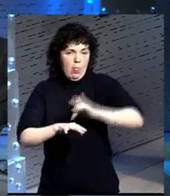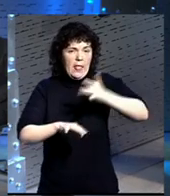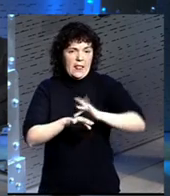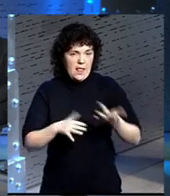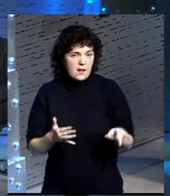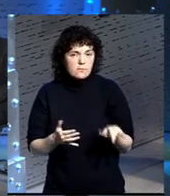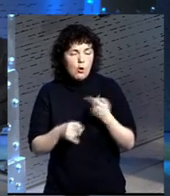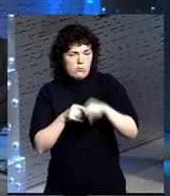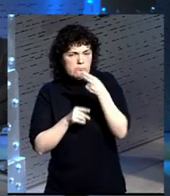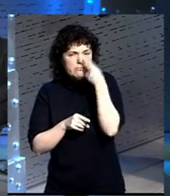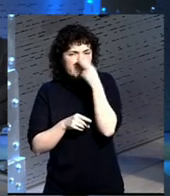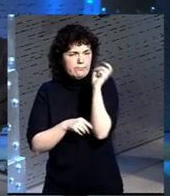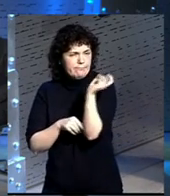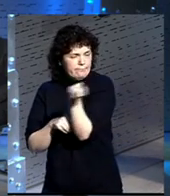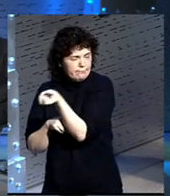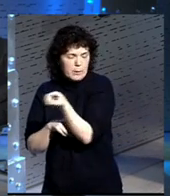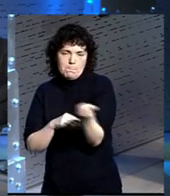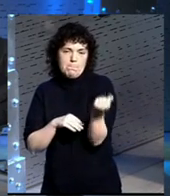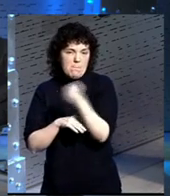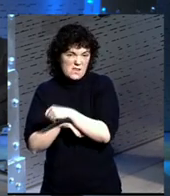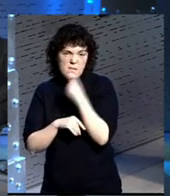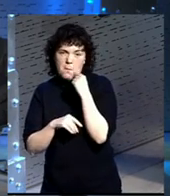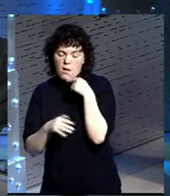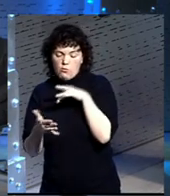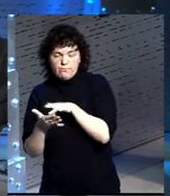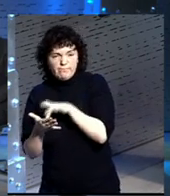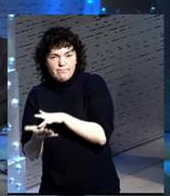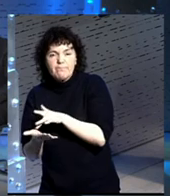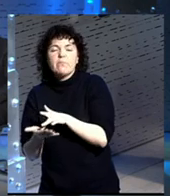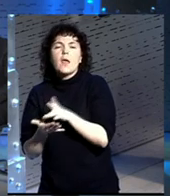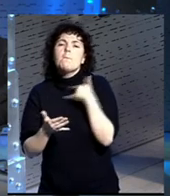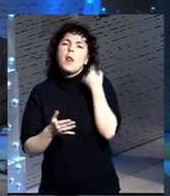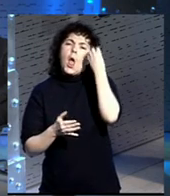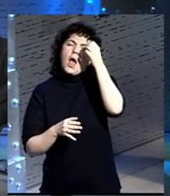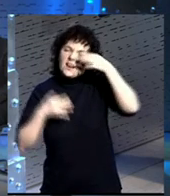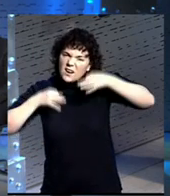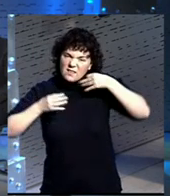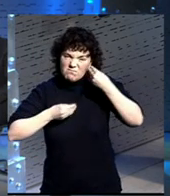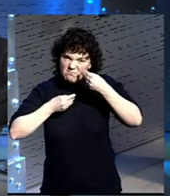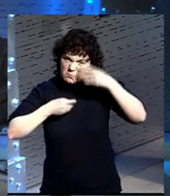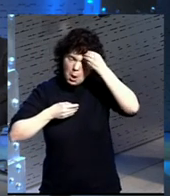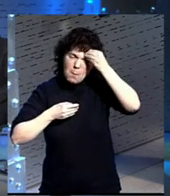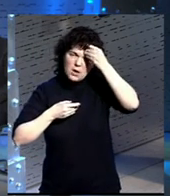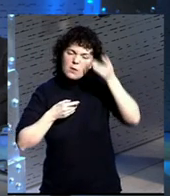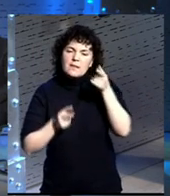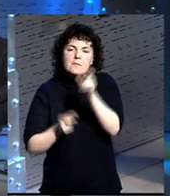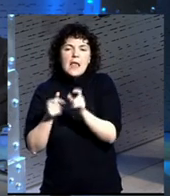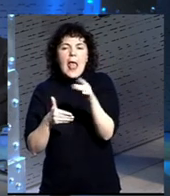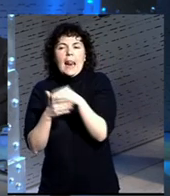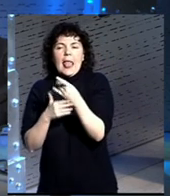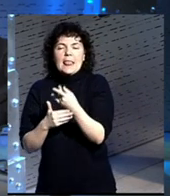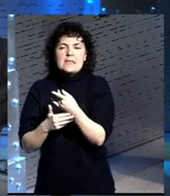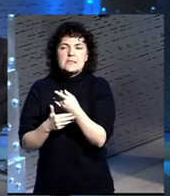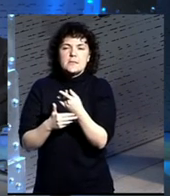son muy interesantes. Pero dicho esto, lo que sí que está ocurriendo, en mi opinión, es que las expectativas de los clientes se